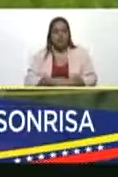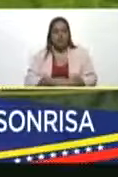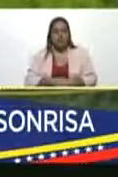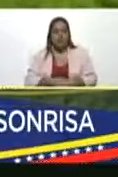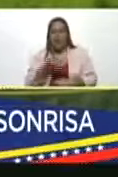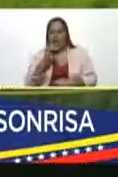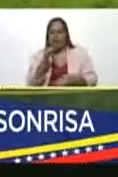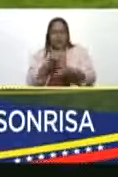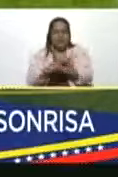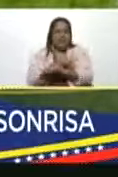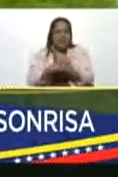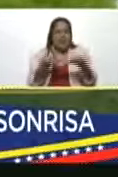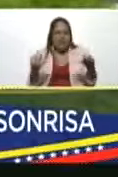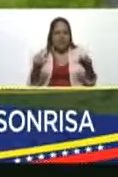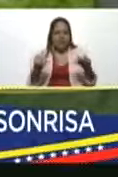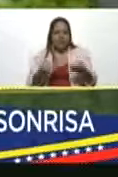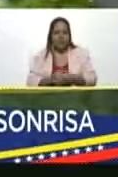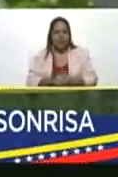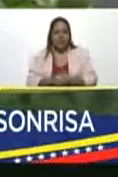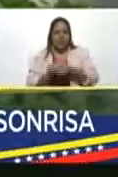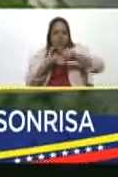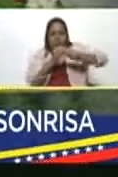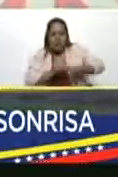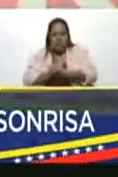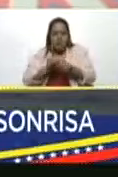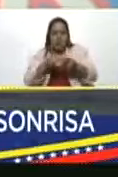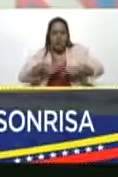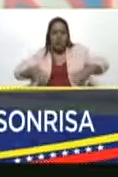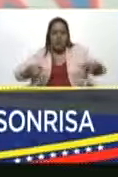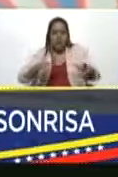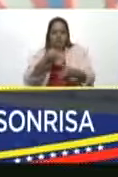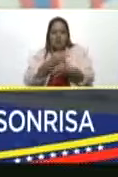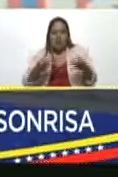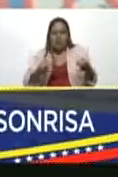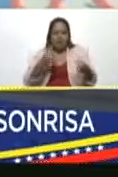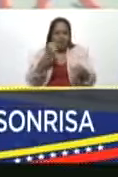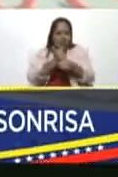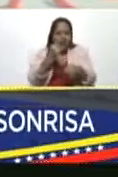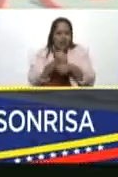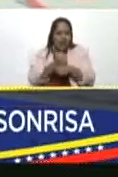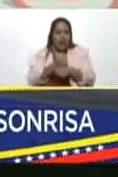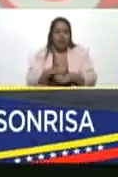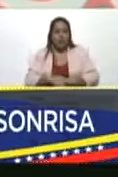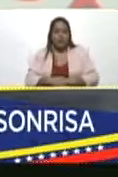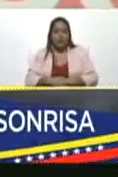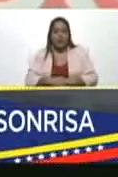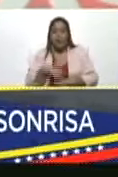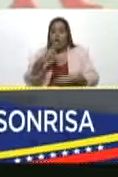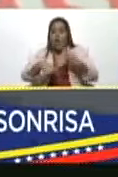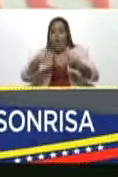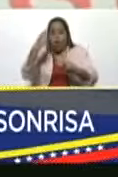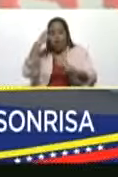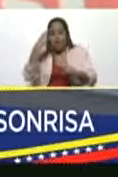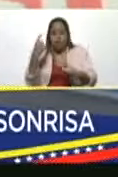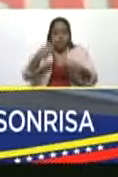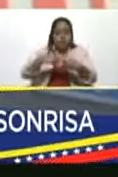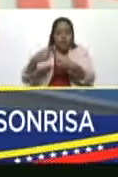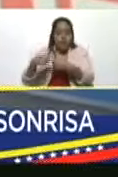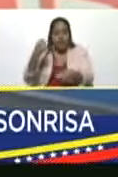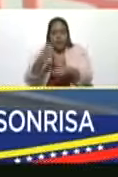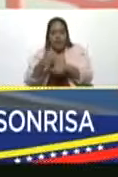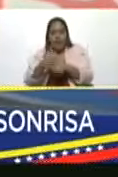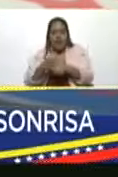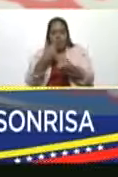con excelentes infraestructuras y excelentes cantidades. Pero se ha sumado día a día personal, como usted lo ha